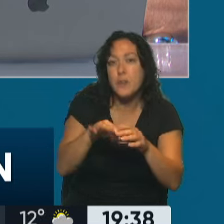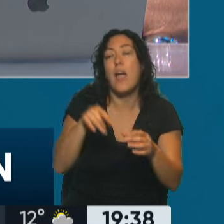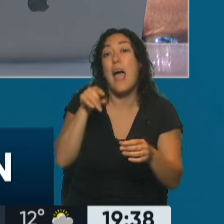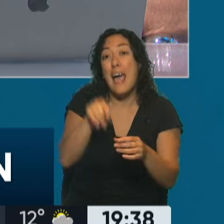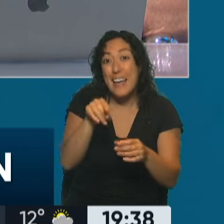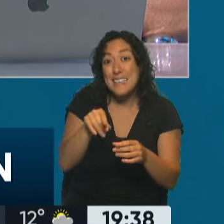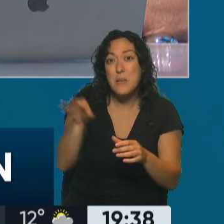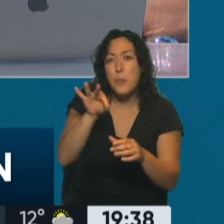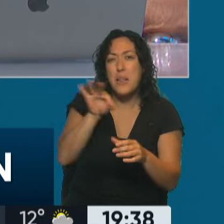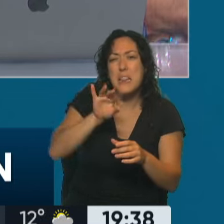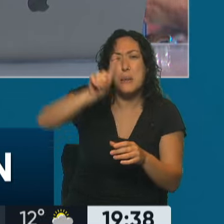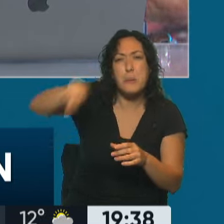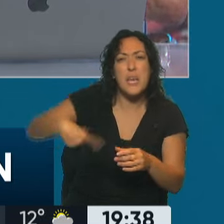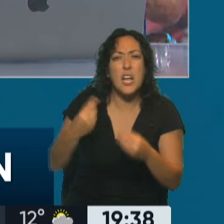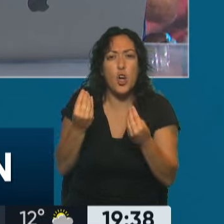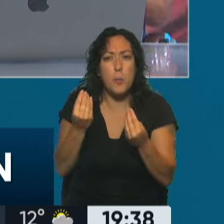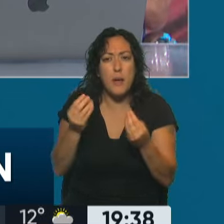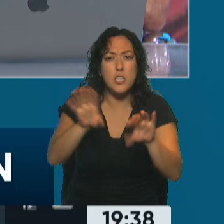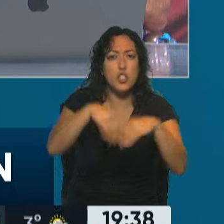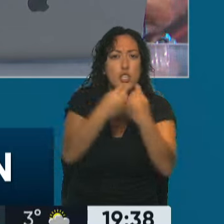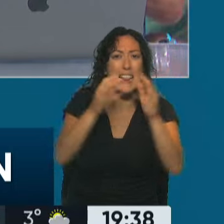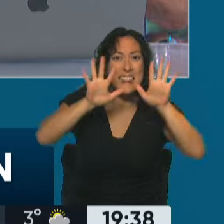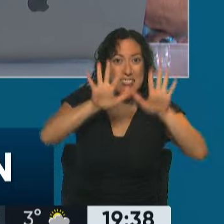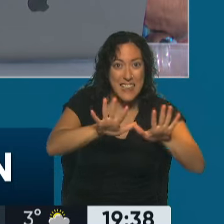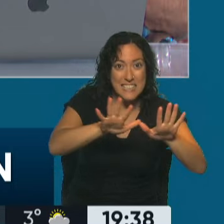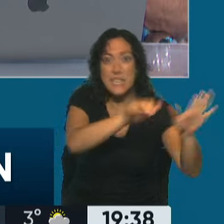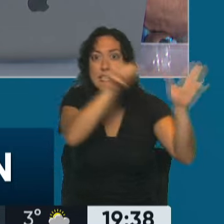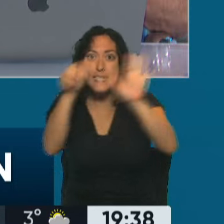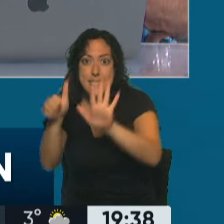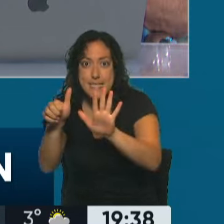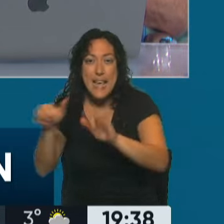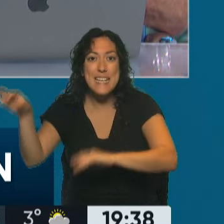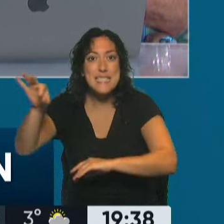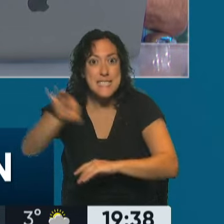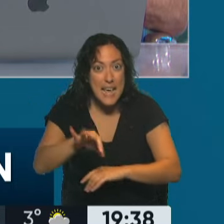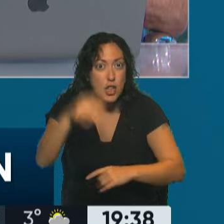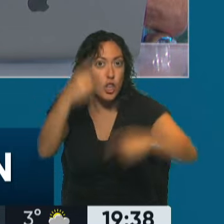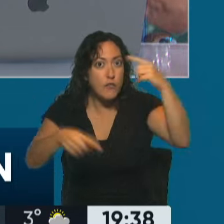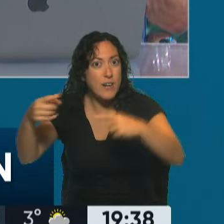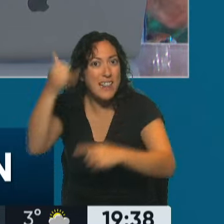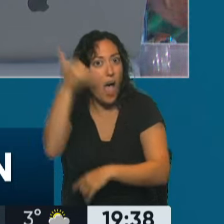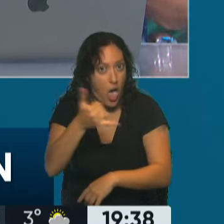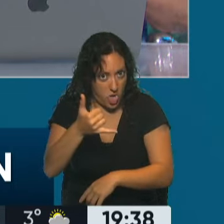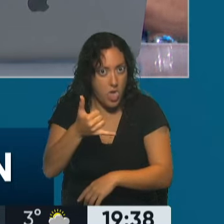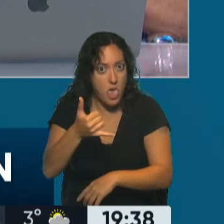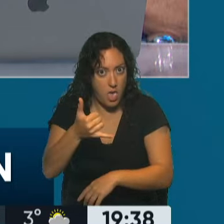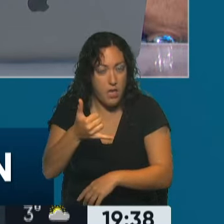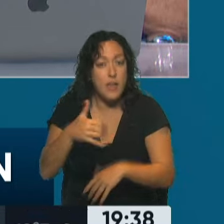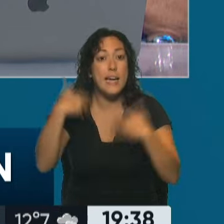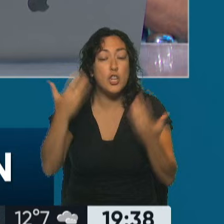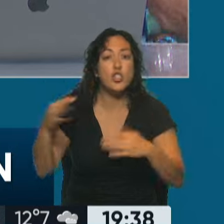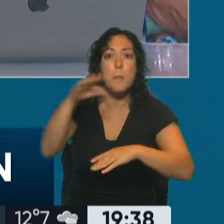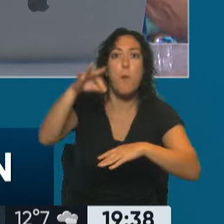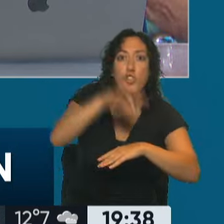en eh seis de cada 10 insectos diferentes infectan a los mosquitos